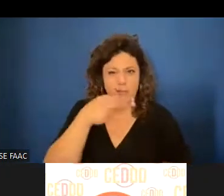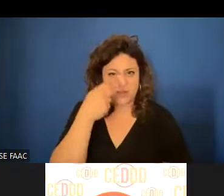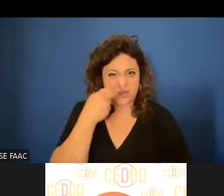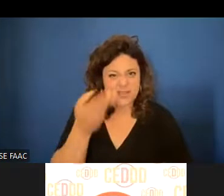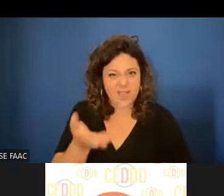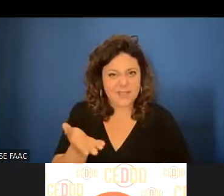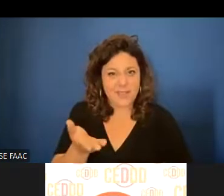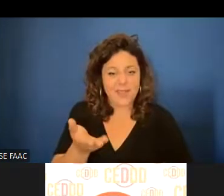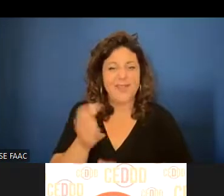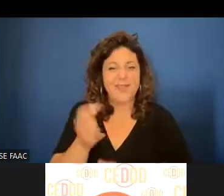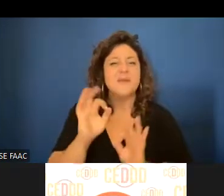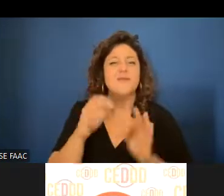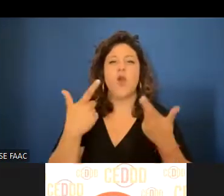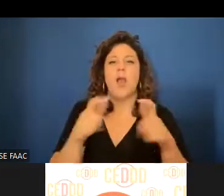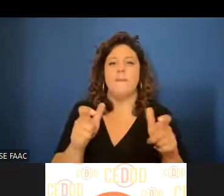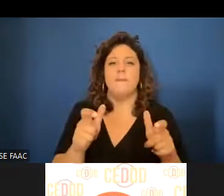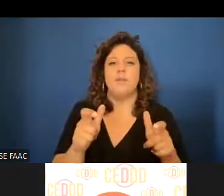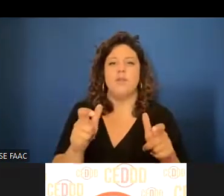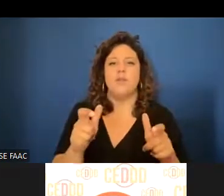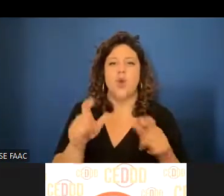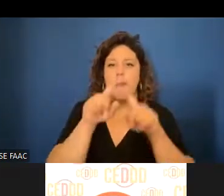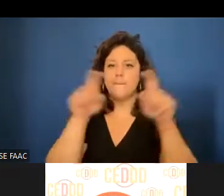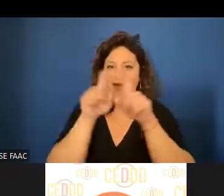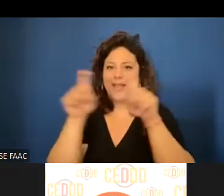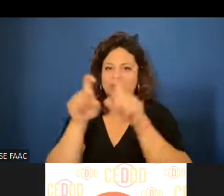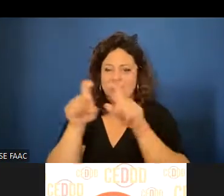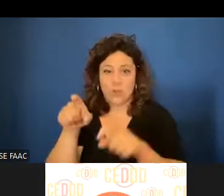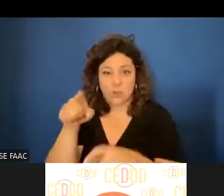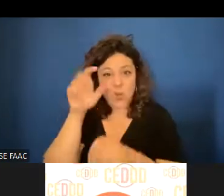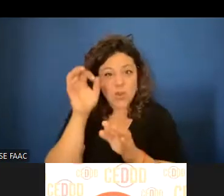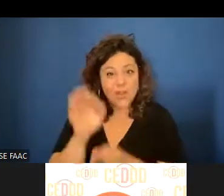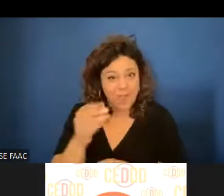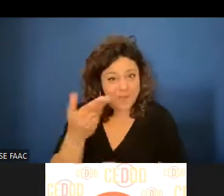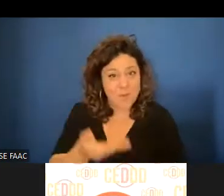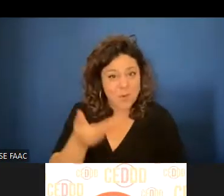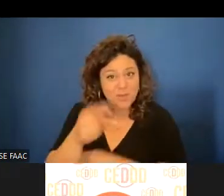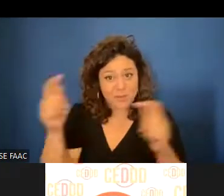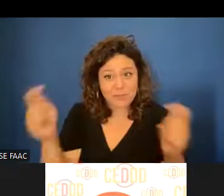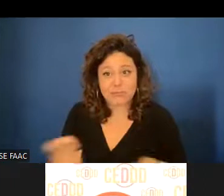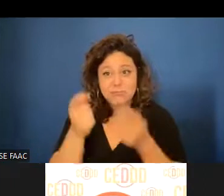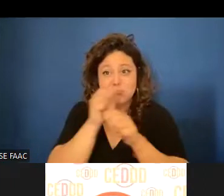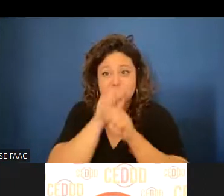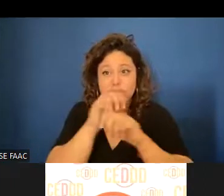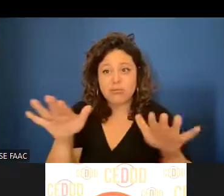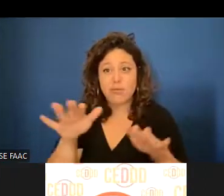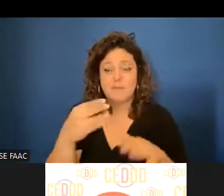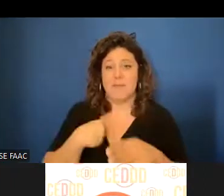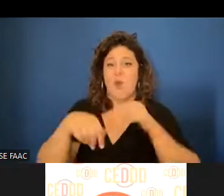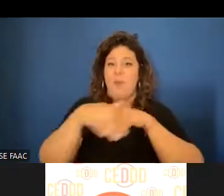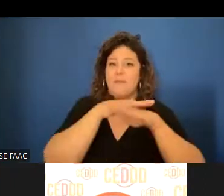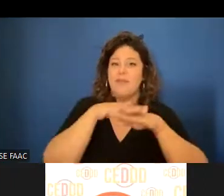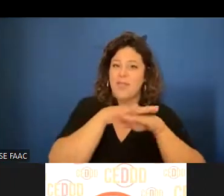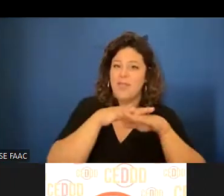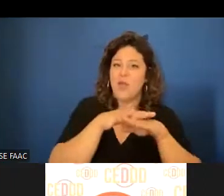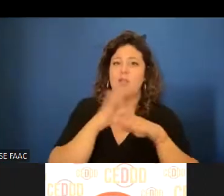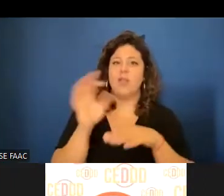CET, y hay un gran desconocimiento y afecta de una forma muy importante a la